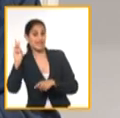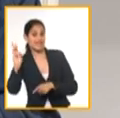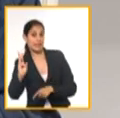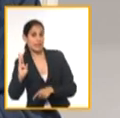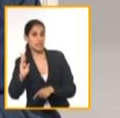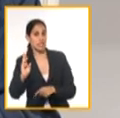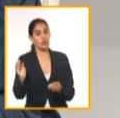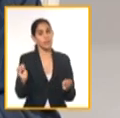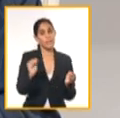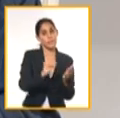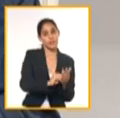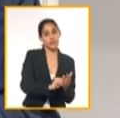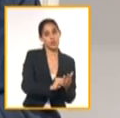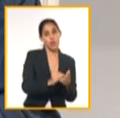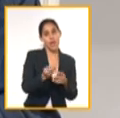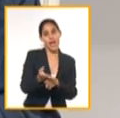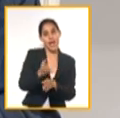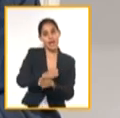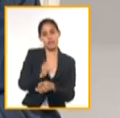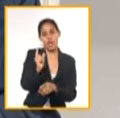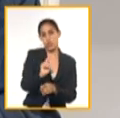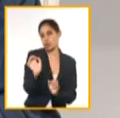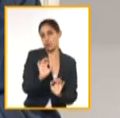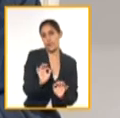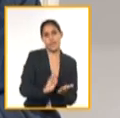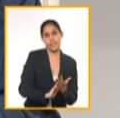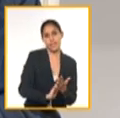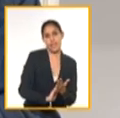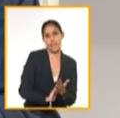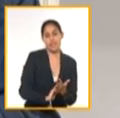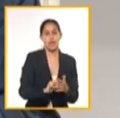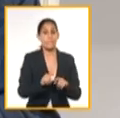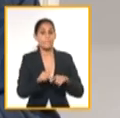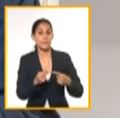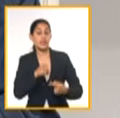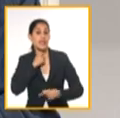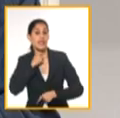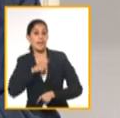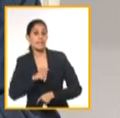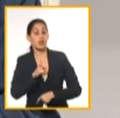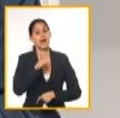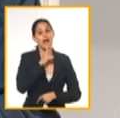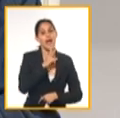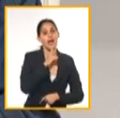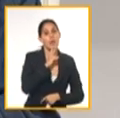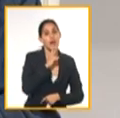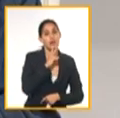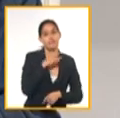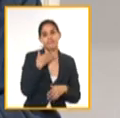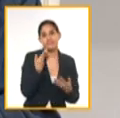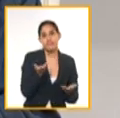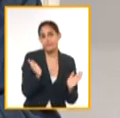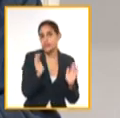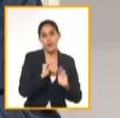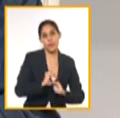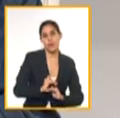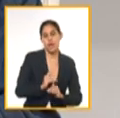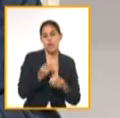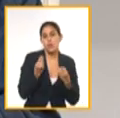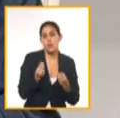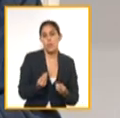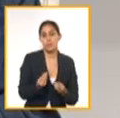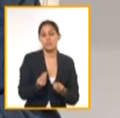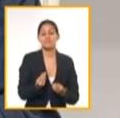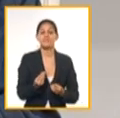unidad número 1 no había podido entrar por un tema del agua en la central, que teníamos bajos niveles de agua, por